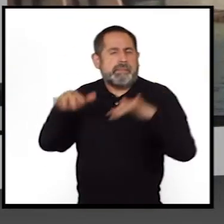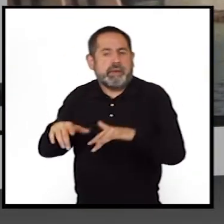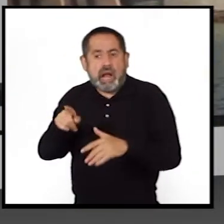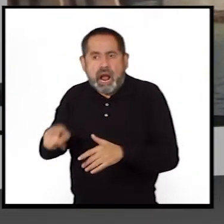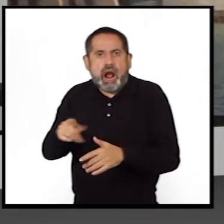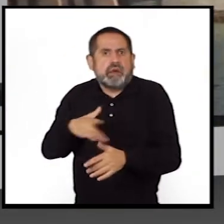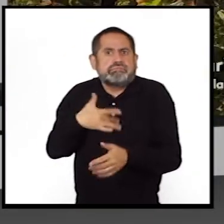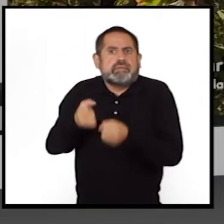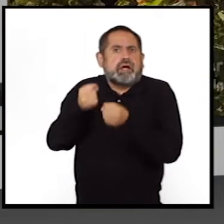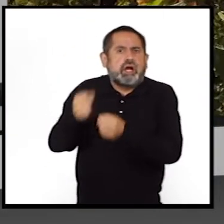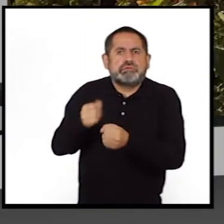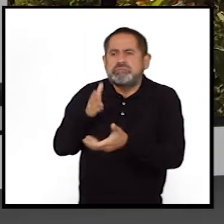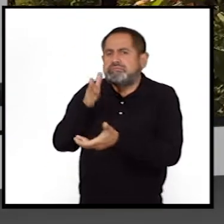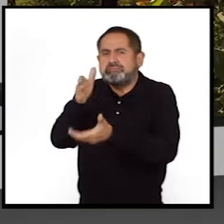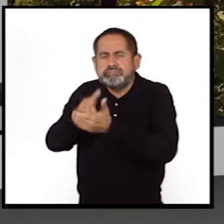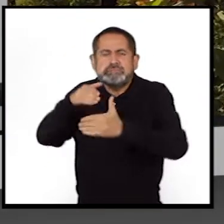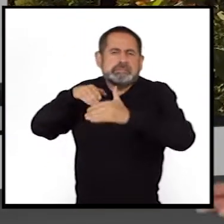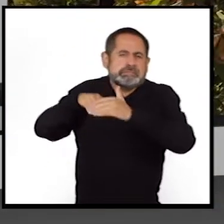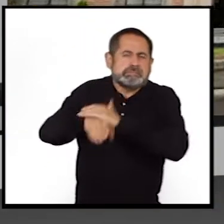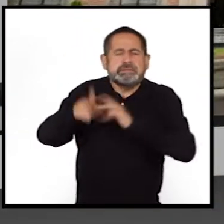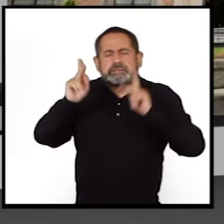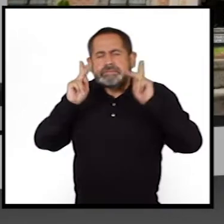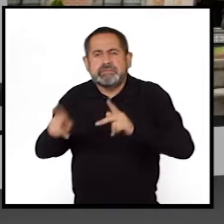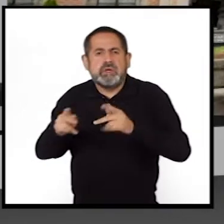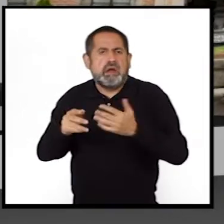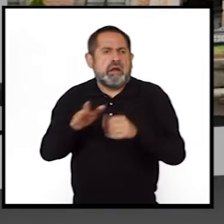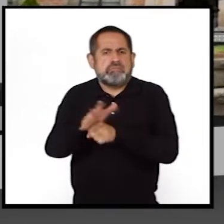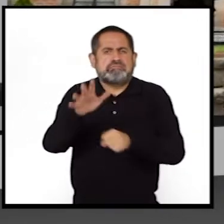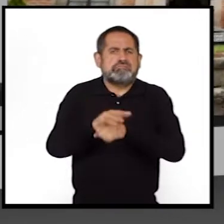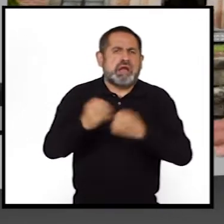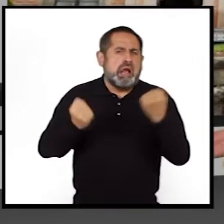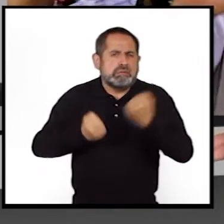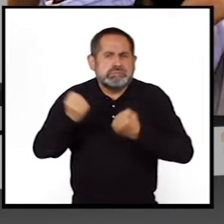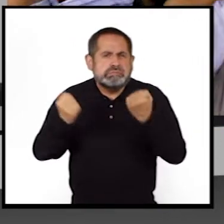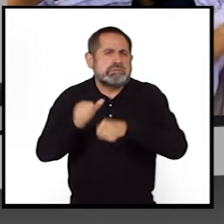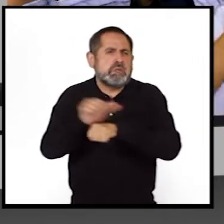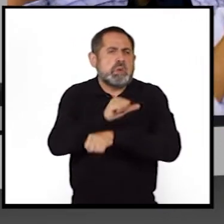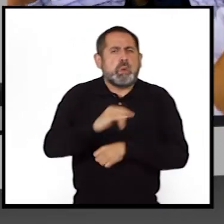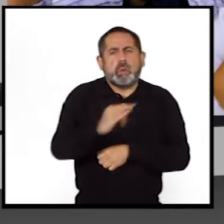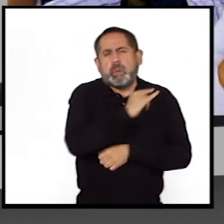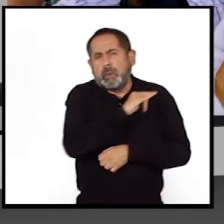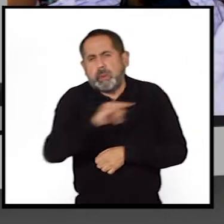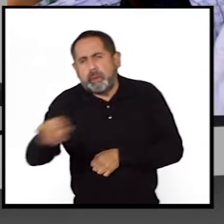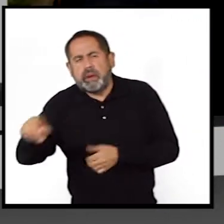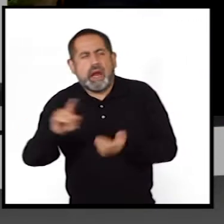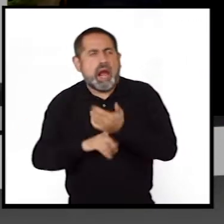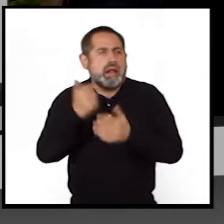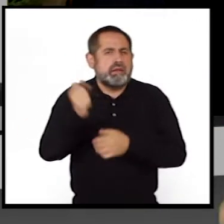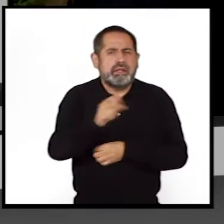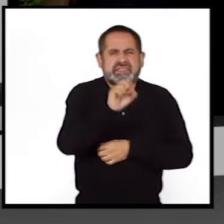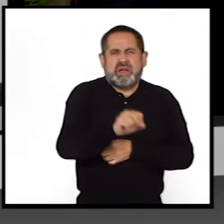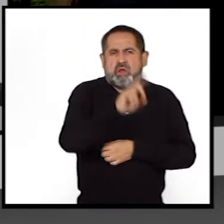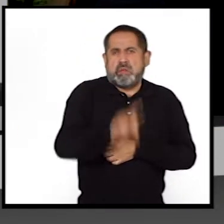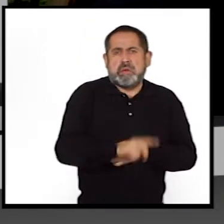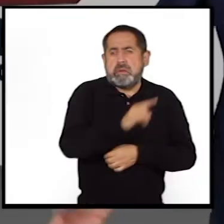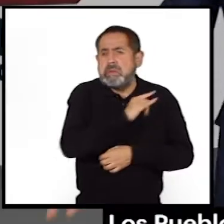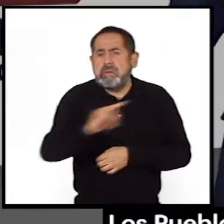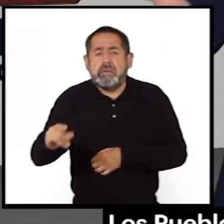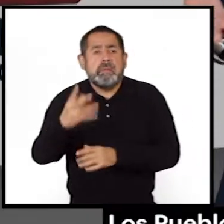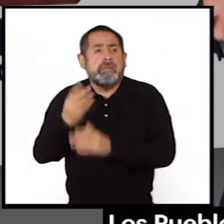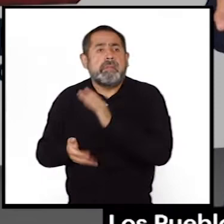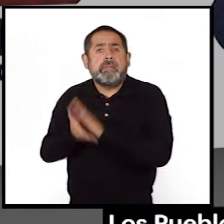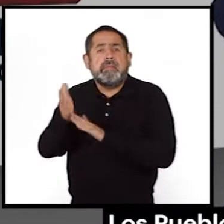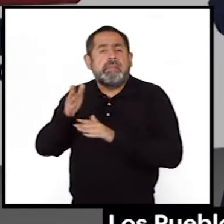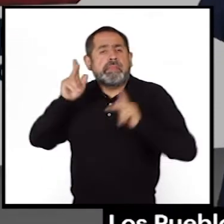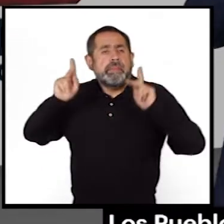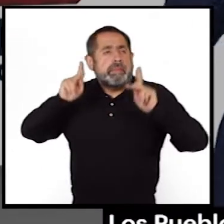en destinos seguros que permiten a los viajeros nacionales llegar a ellos en su propio automóvil y vivir una escapada de fin de semana. Los